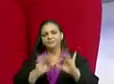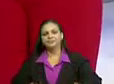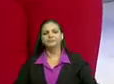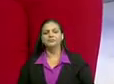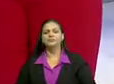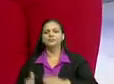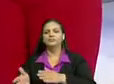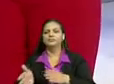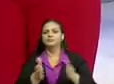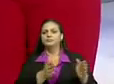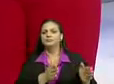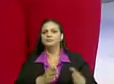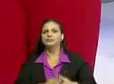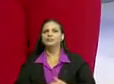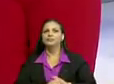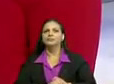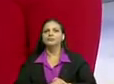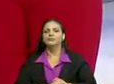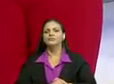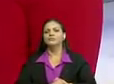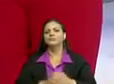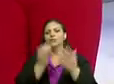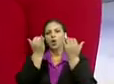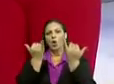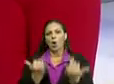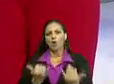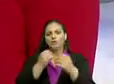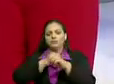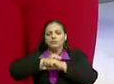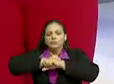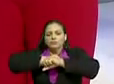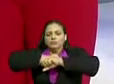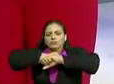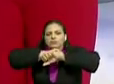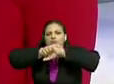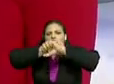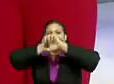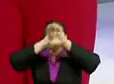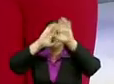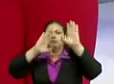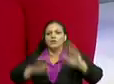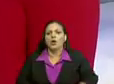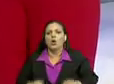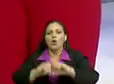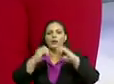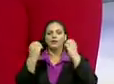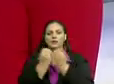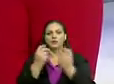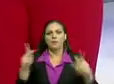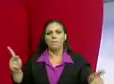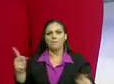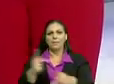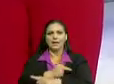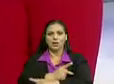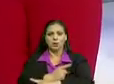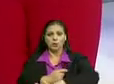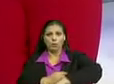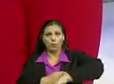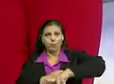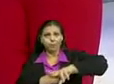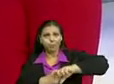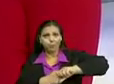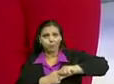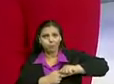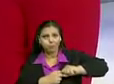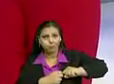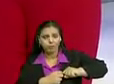que queremos contarles que la madrugada de este viernes fue desarticulada una organización delictiva dedicada al robo,